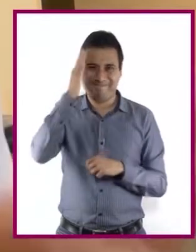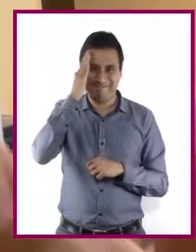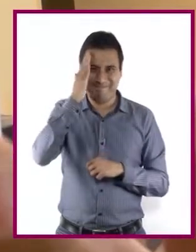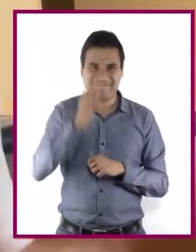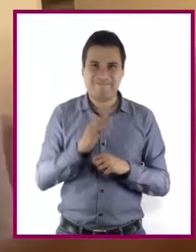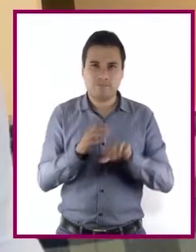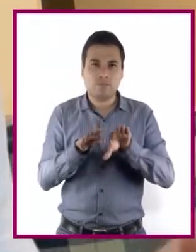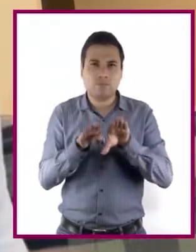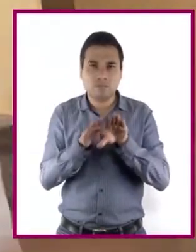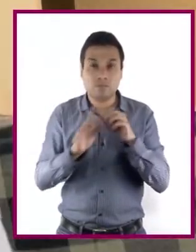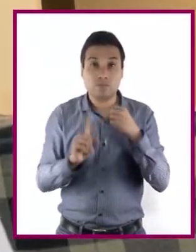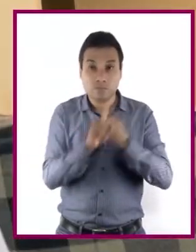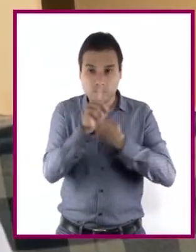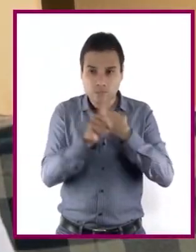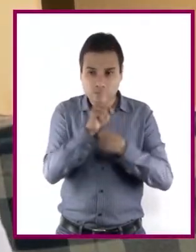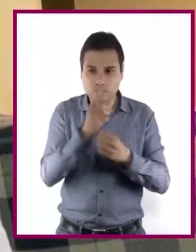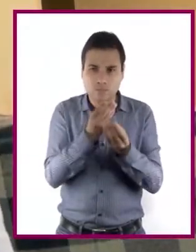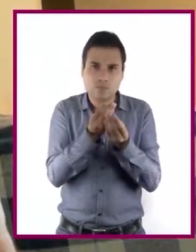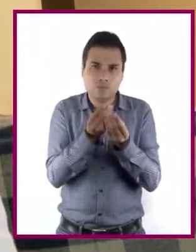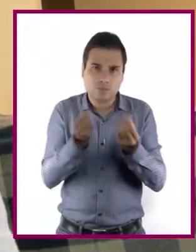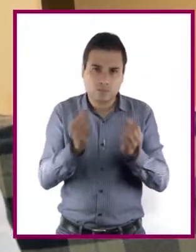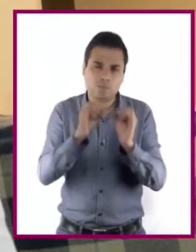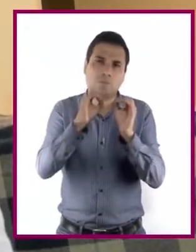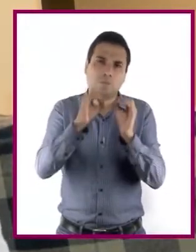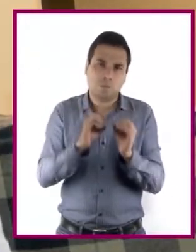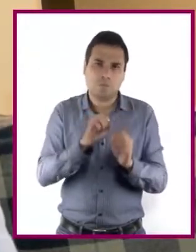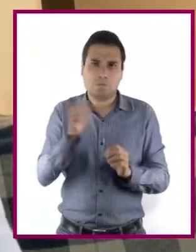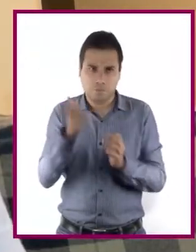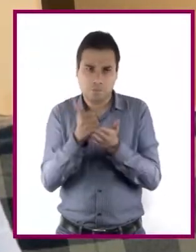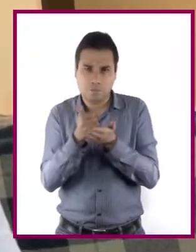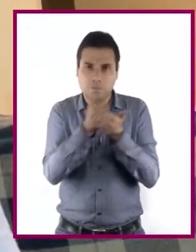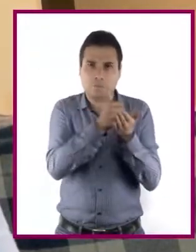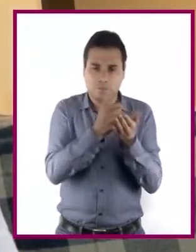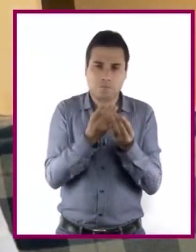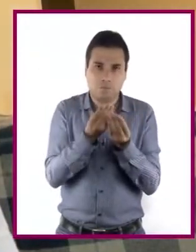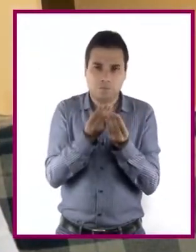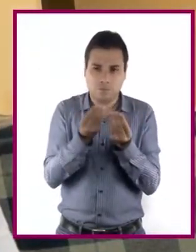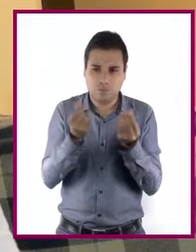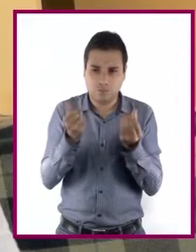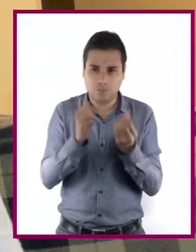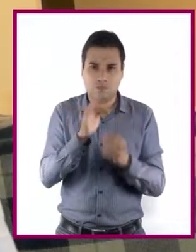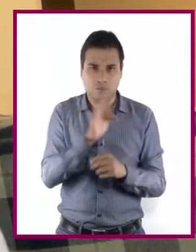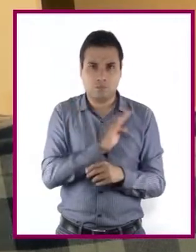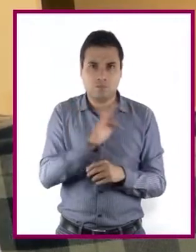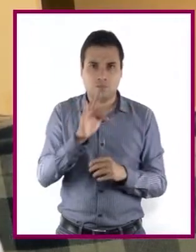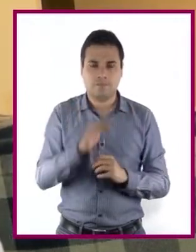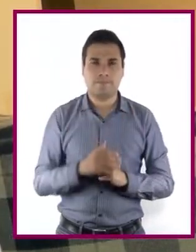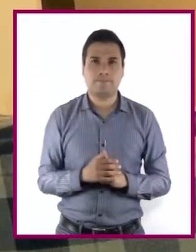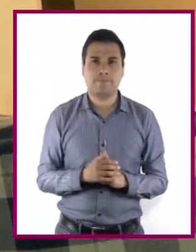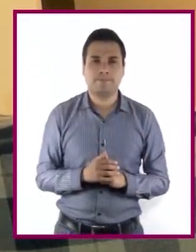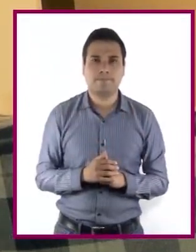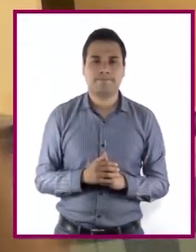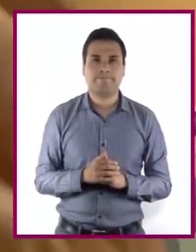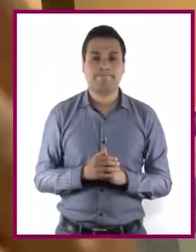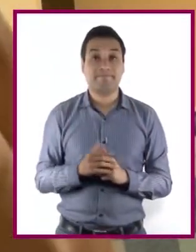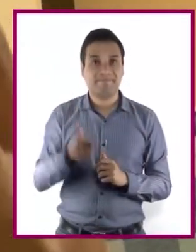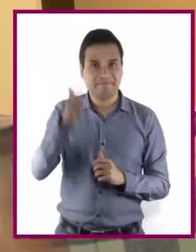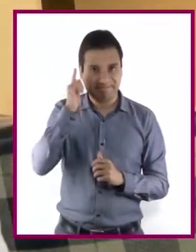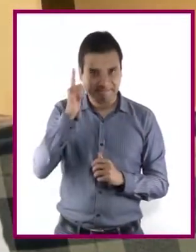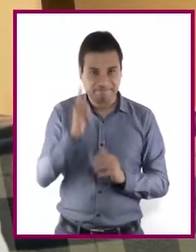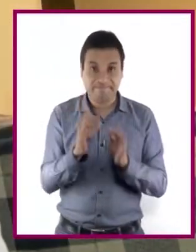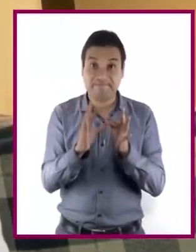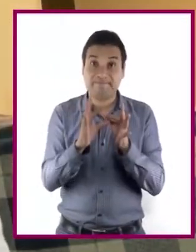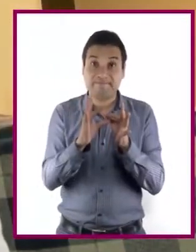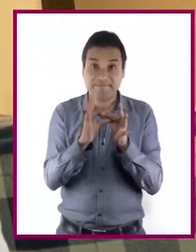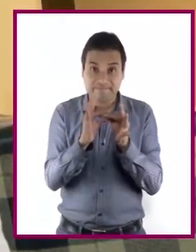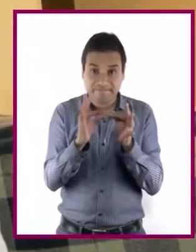resuelvan su conflicto y a lo mejor hay otros que puedan ayudarles a resolver este conflicto. Espero que esto que les cuento